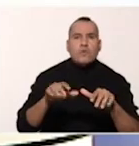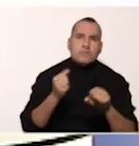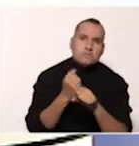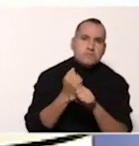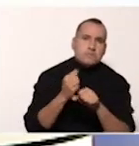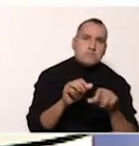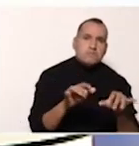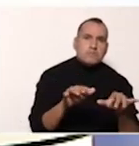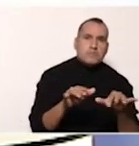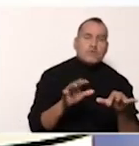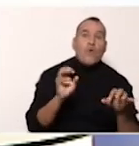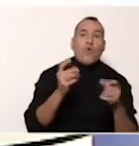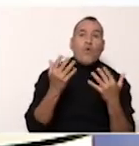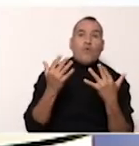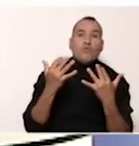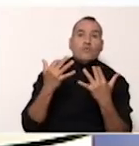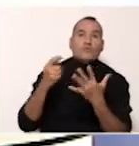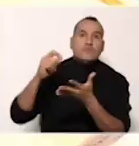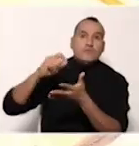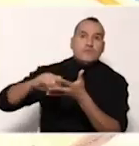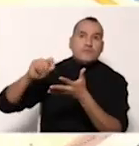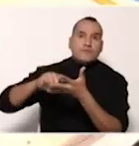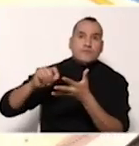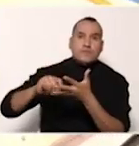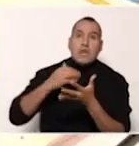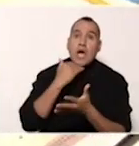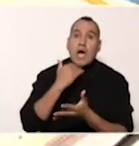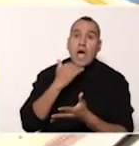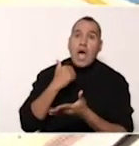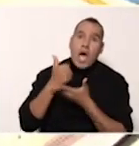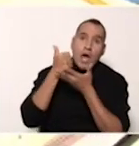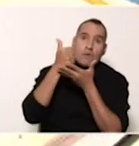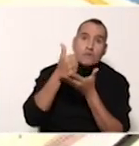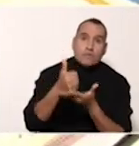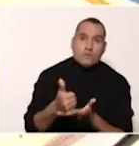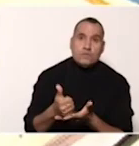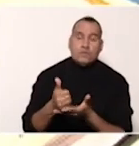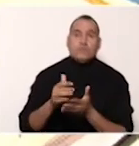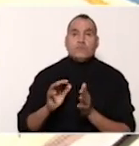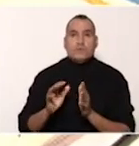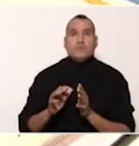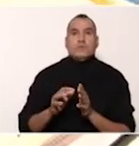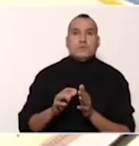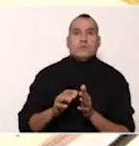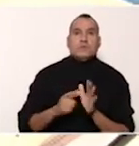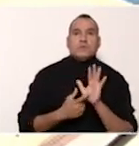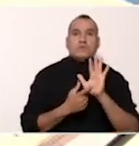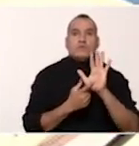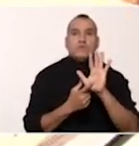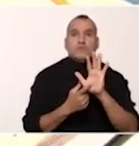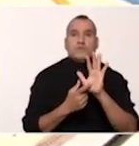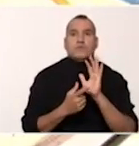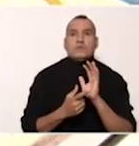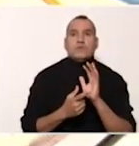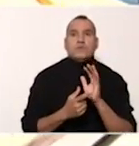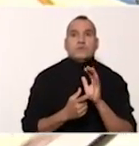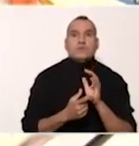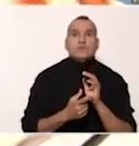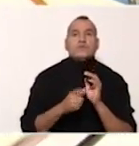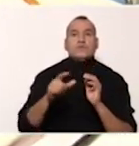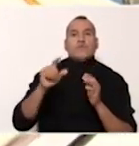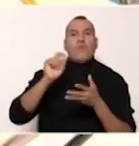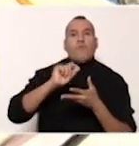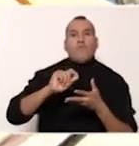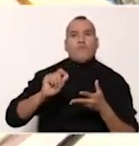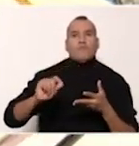sea a tinta, con algunas ayudas que ya en otras oportunidades hemos señalado, como el